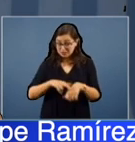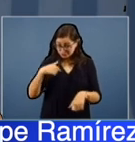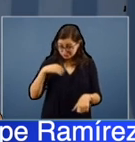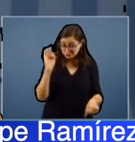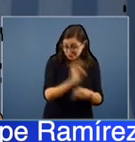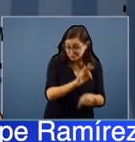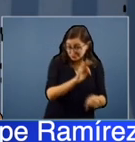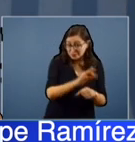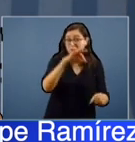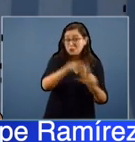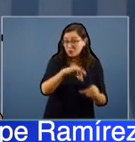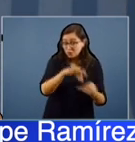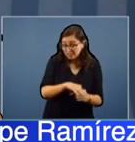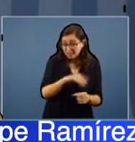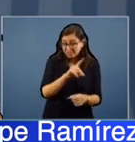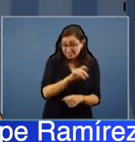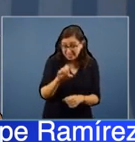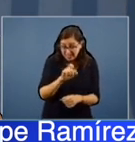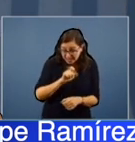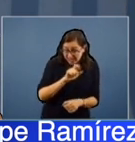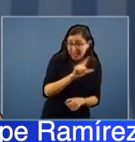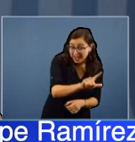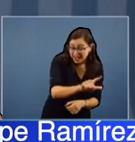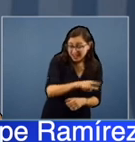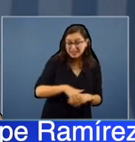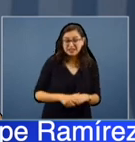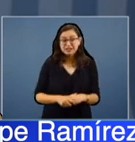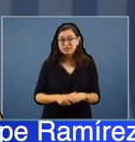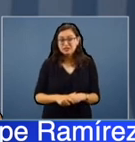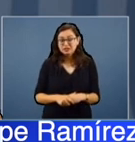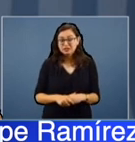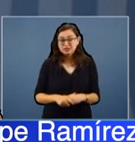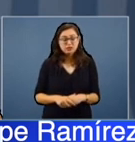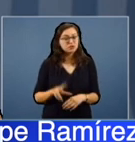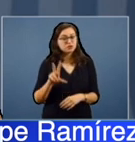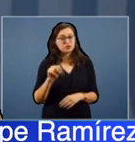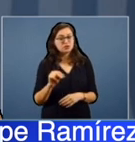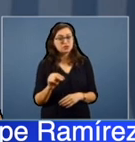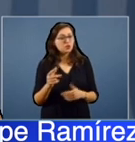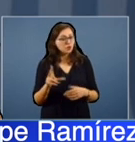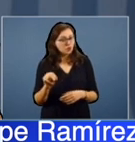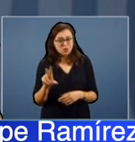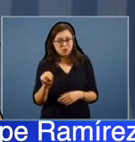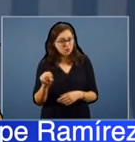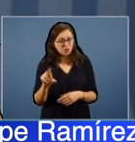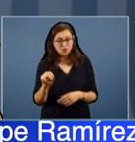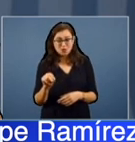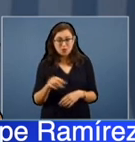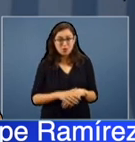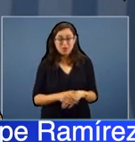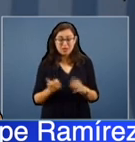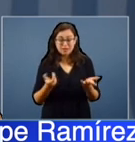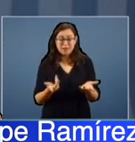precisión. No fue a favor del exgobernador de Puebla. De desestimar. Simplemente las violaciones